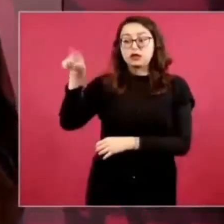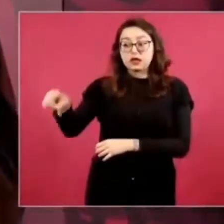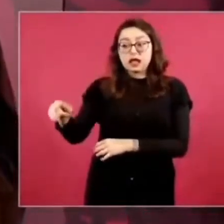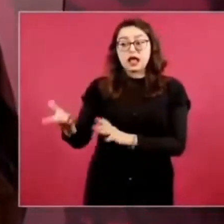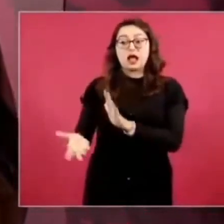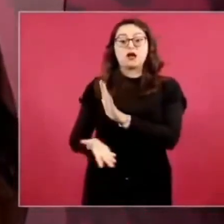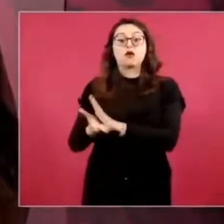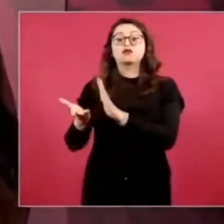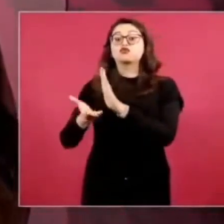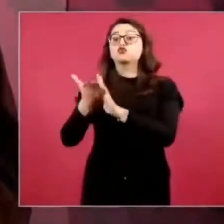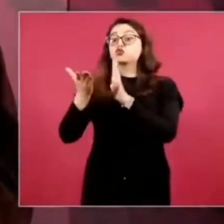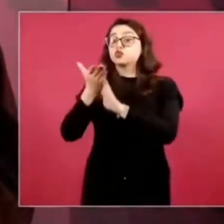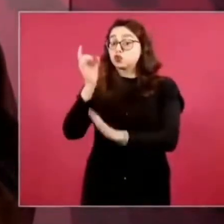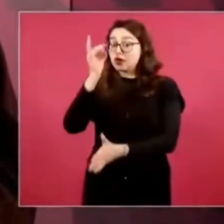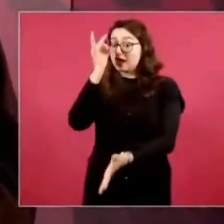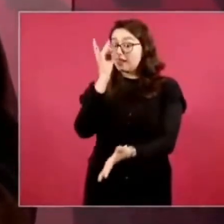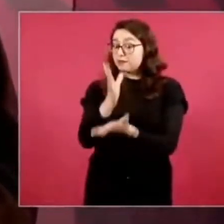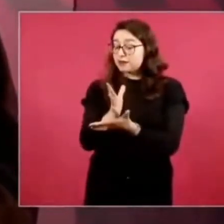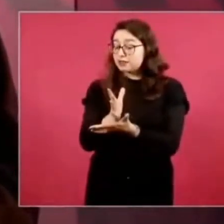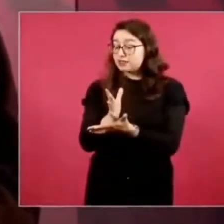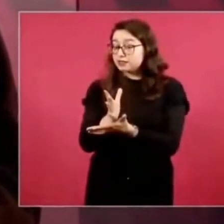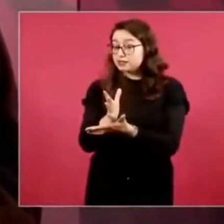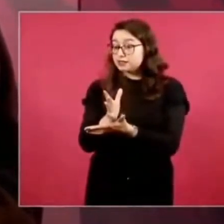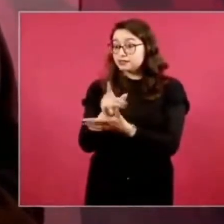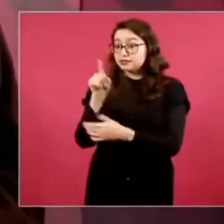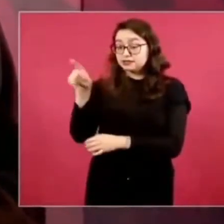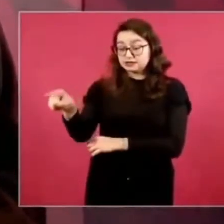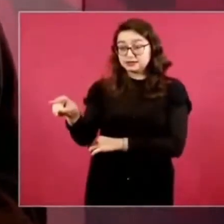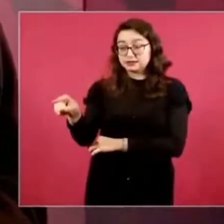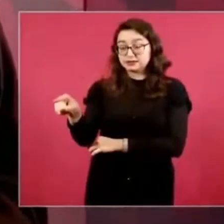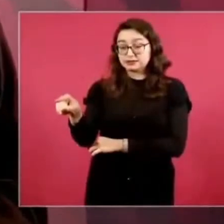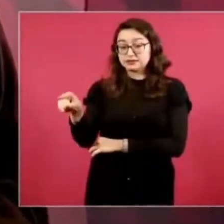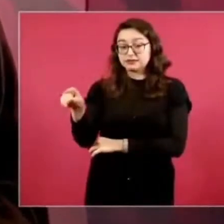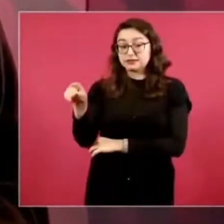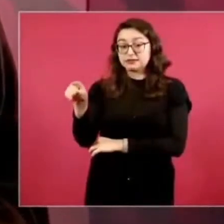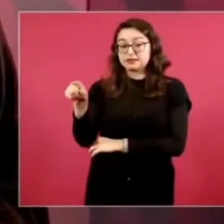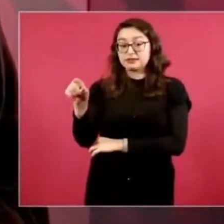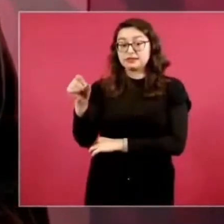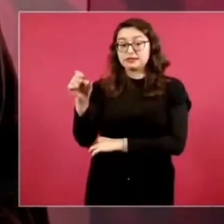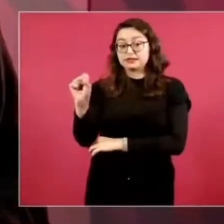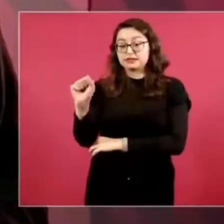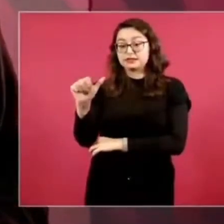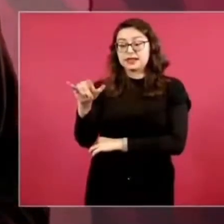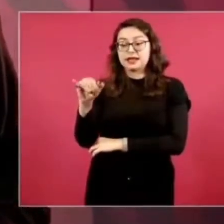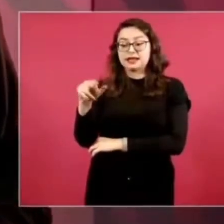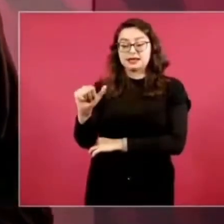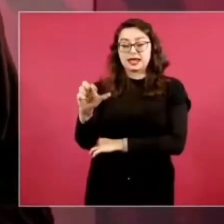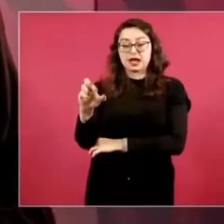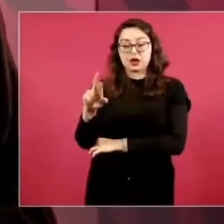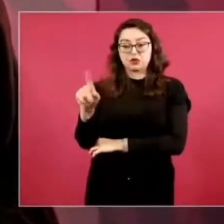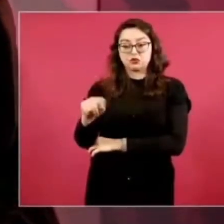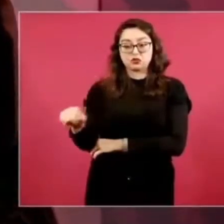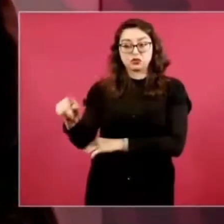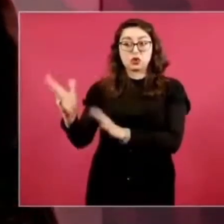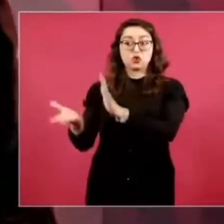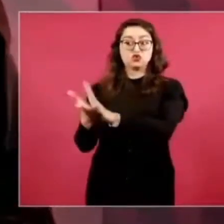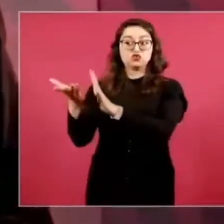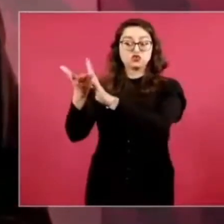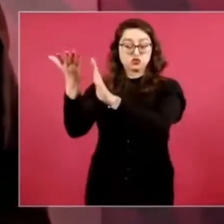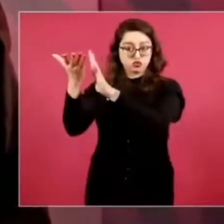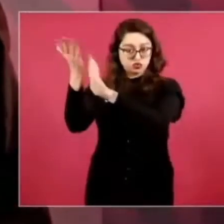civil la coquizadora de Salina Cruz. Pero va a